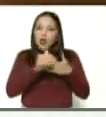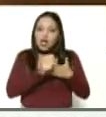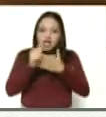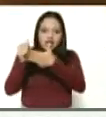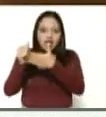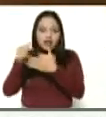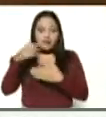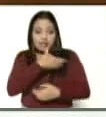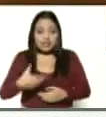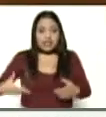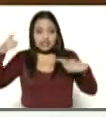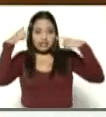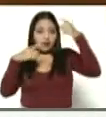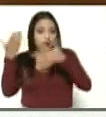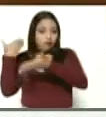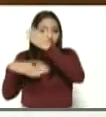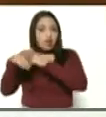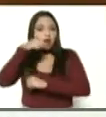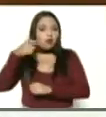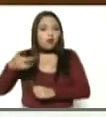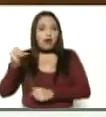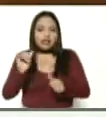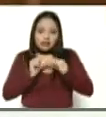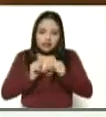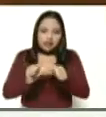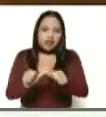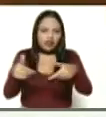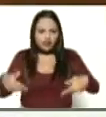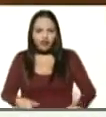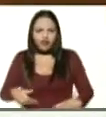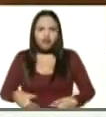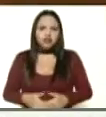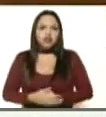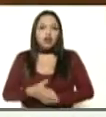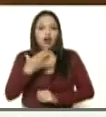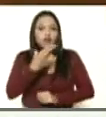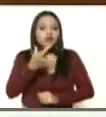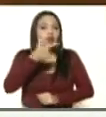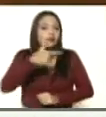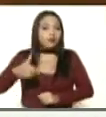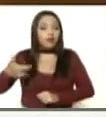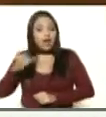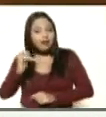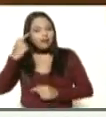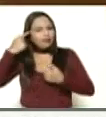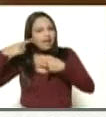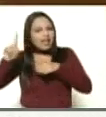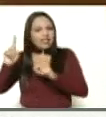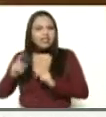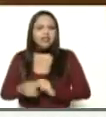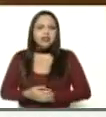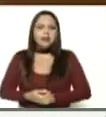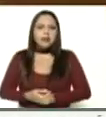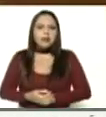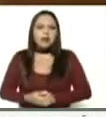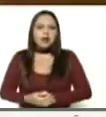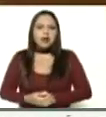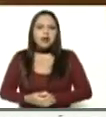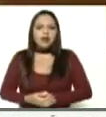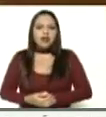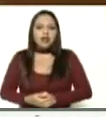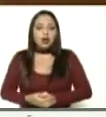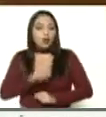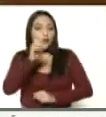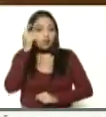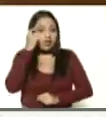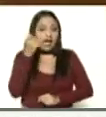Hugo Chávez, el pueblo ha seguido en lucha, pese a que hay mucha gente que, que, que en un día apoyó y hoy en día están en otra